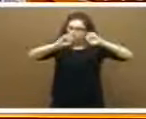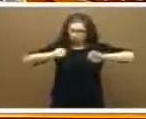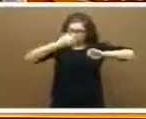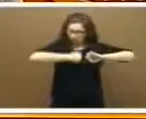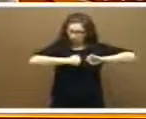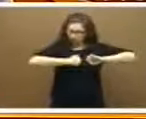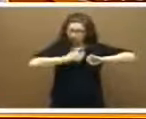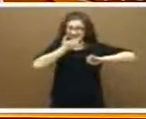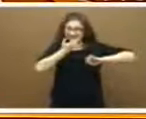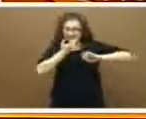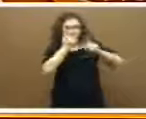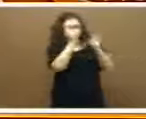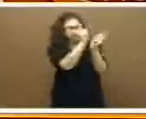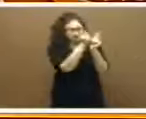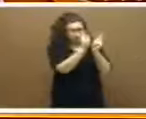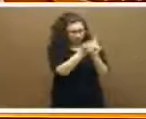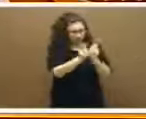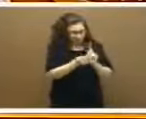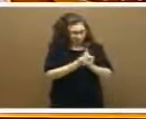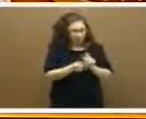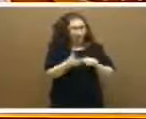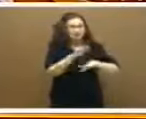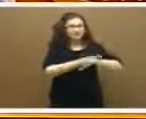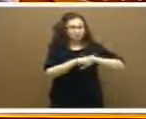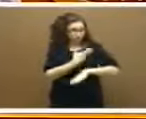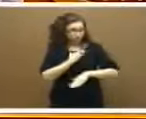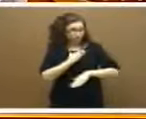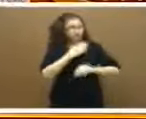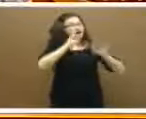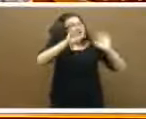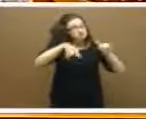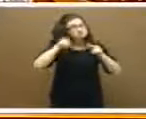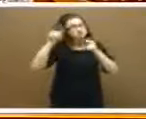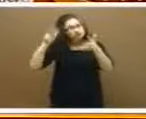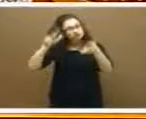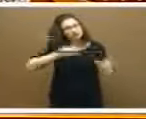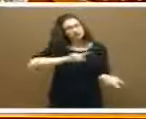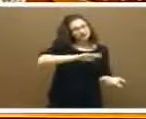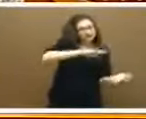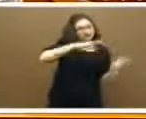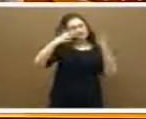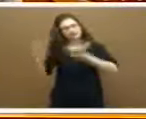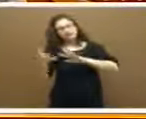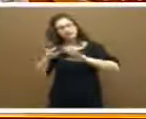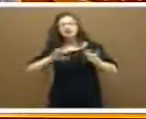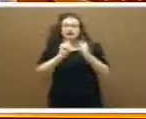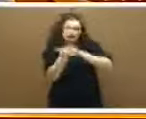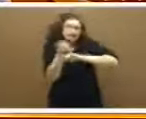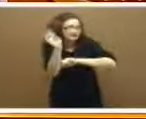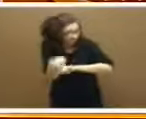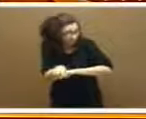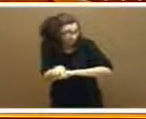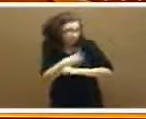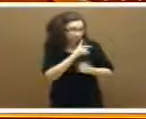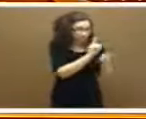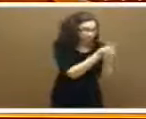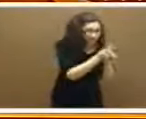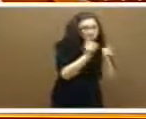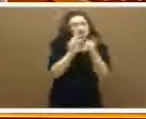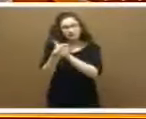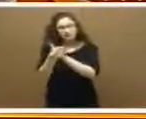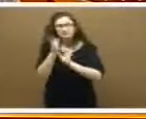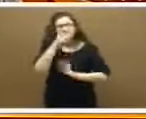nueva modificación en la Administración local se produce una modificación de los consejos de salud de zona, porque, como saben, están presididos por los